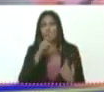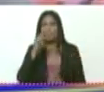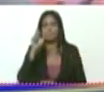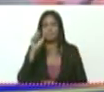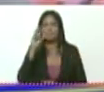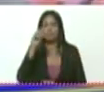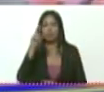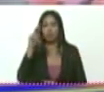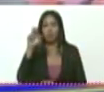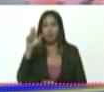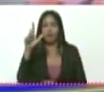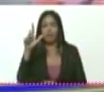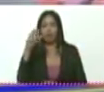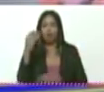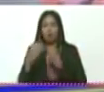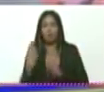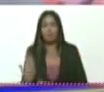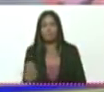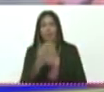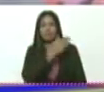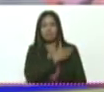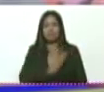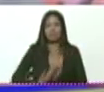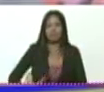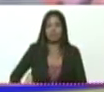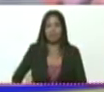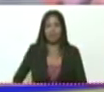presidente de la República Bolivariana de Venezuela.